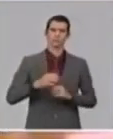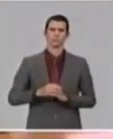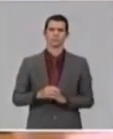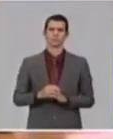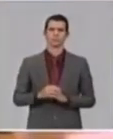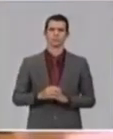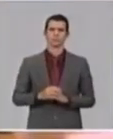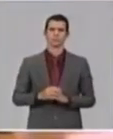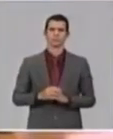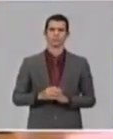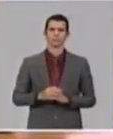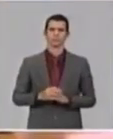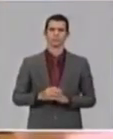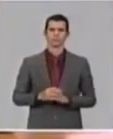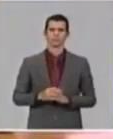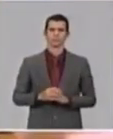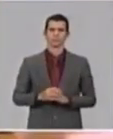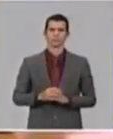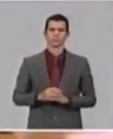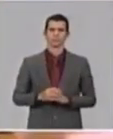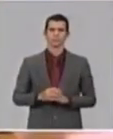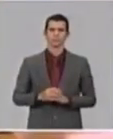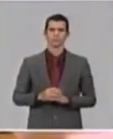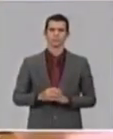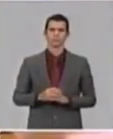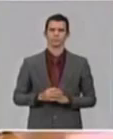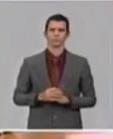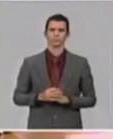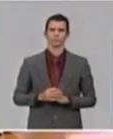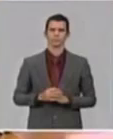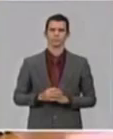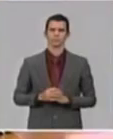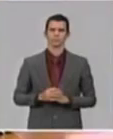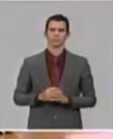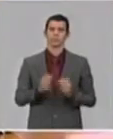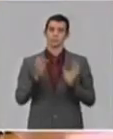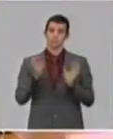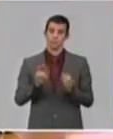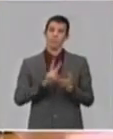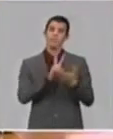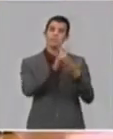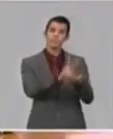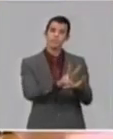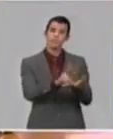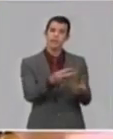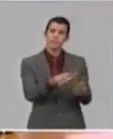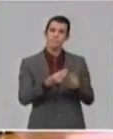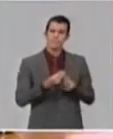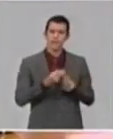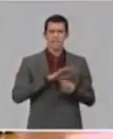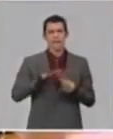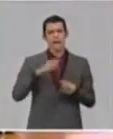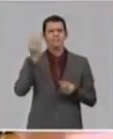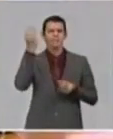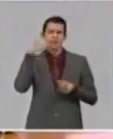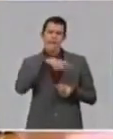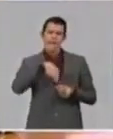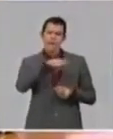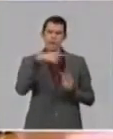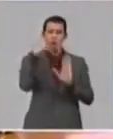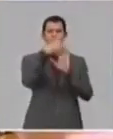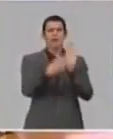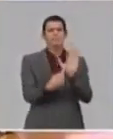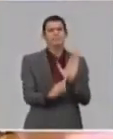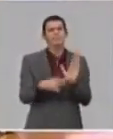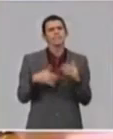da a prueba ese servicio. Y también para canalizar las prestaciones monetarias eventuales, que antes ingresos insuficientes para